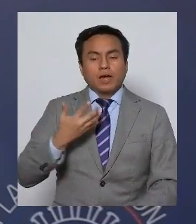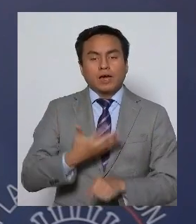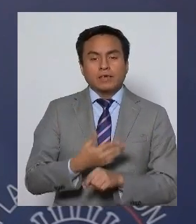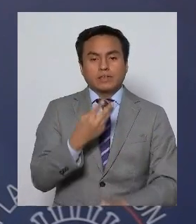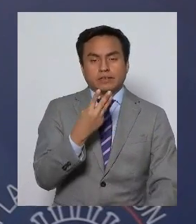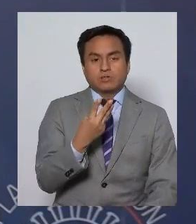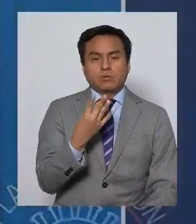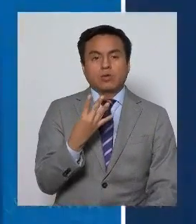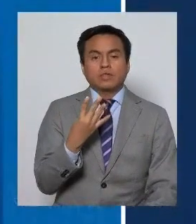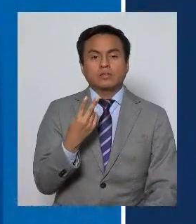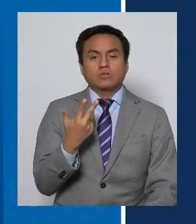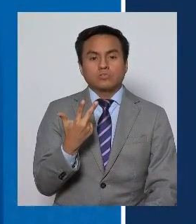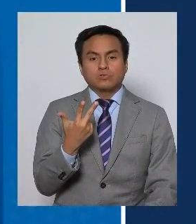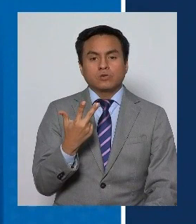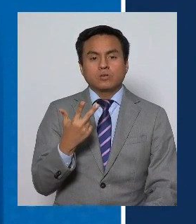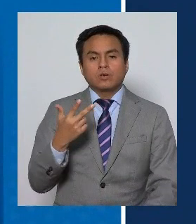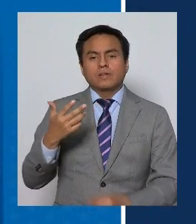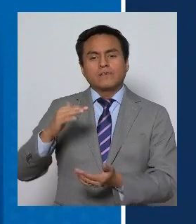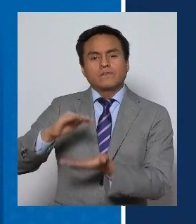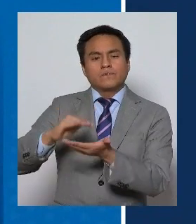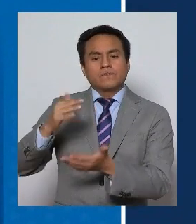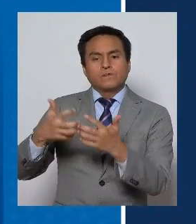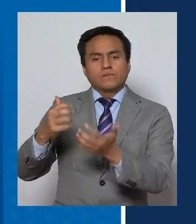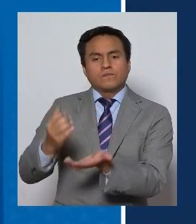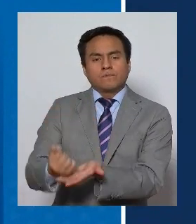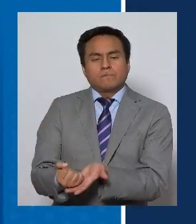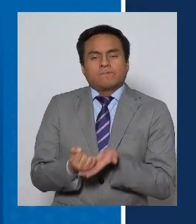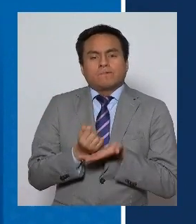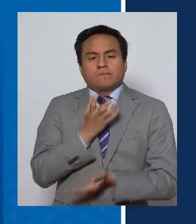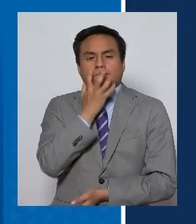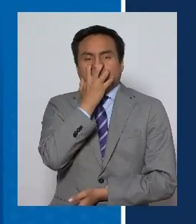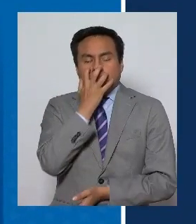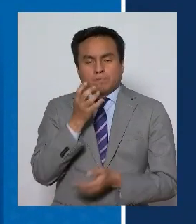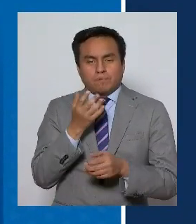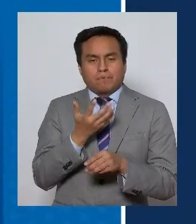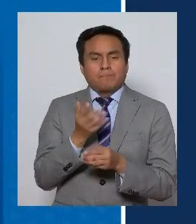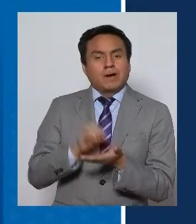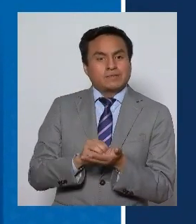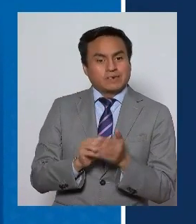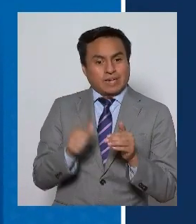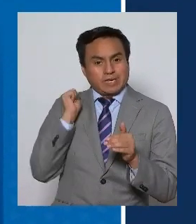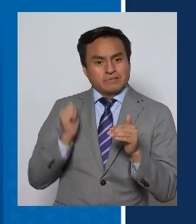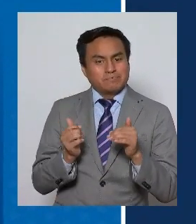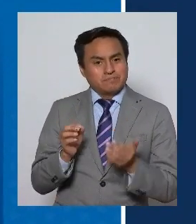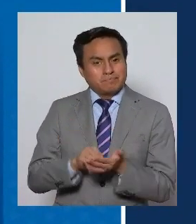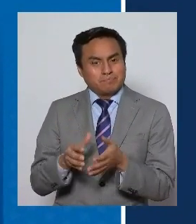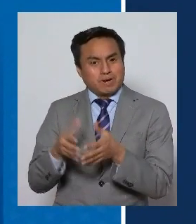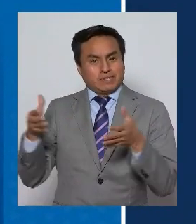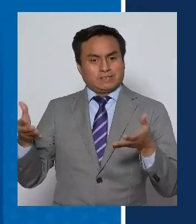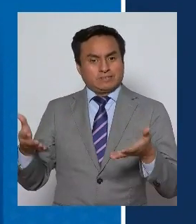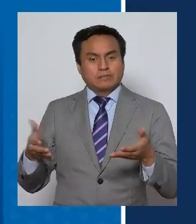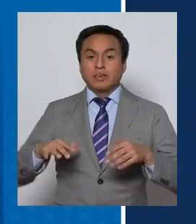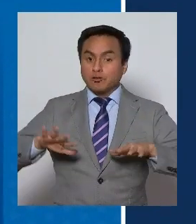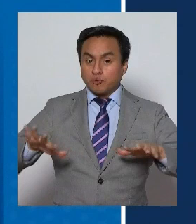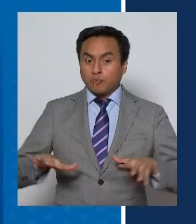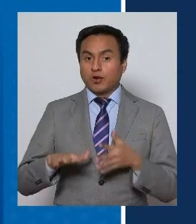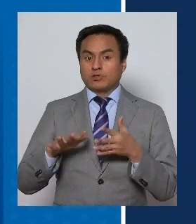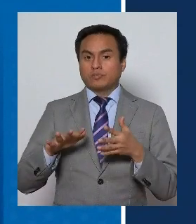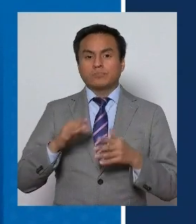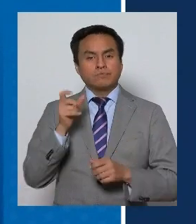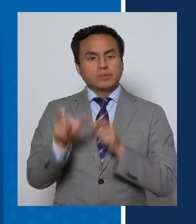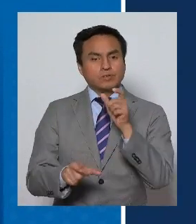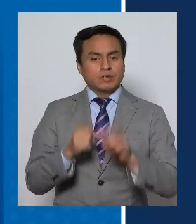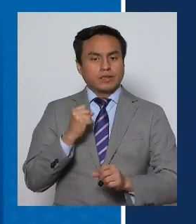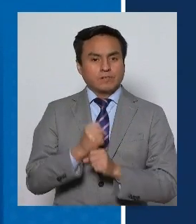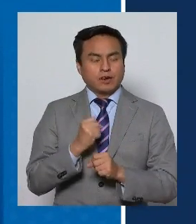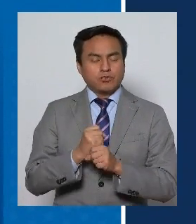tengamos 348 ventiladores disponibles, más que el día de ayer. Y eso obviamente es un esfuerzo de los